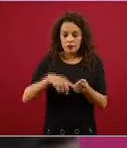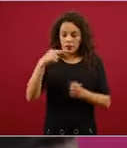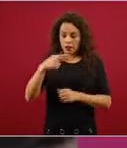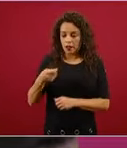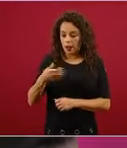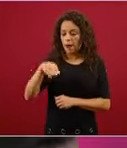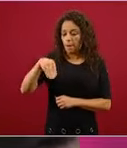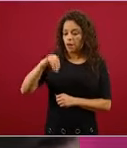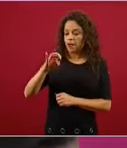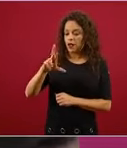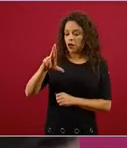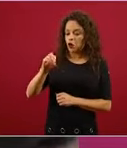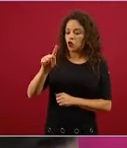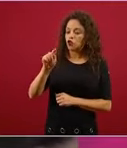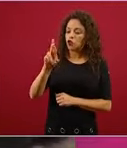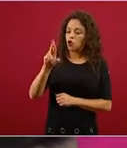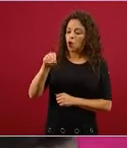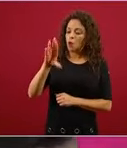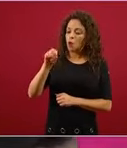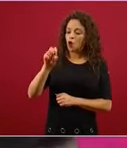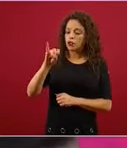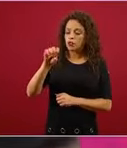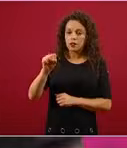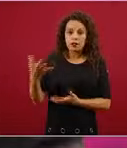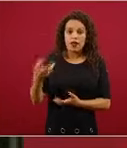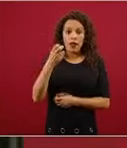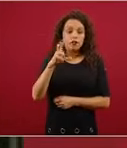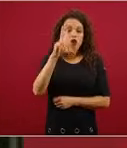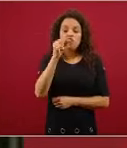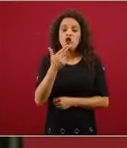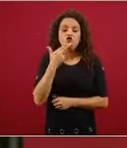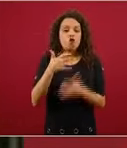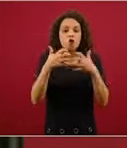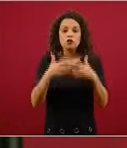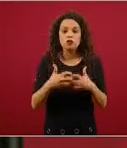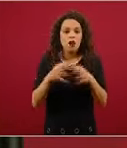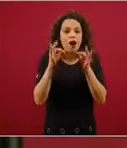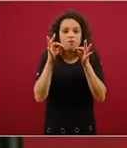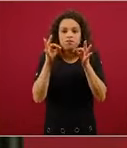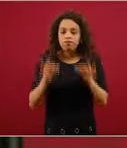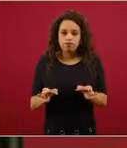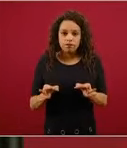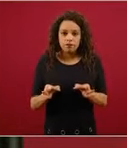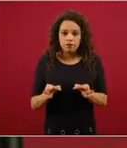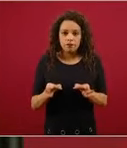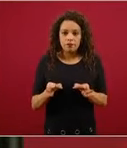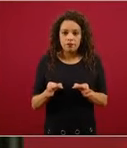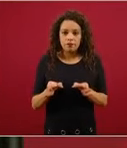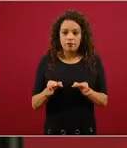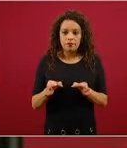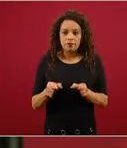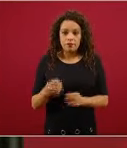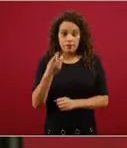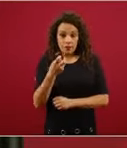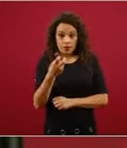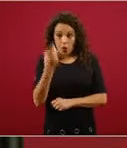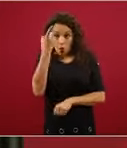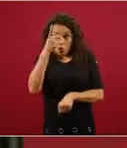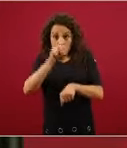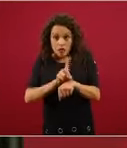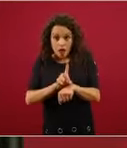y entonces empiezan a perder funcionalidad. Si esto ocurre durante un día, quizá no pase